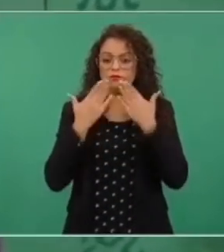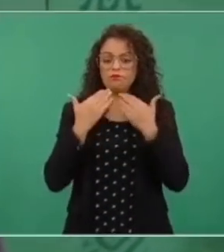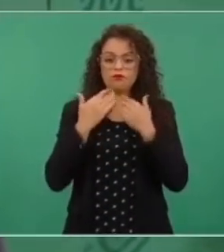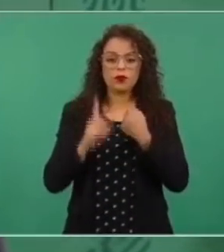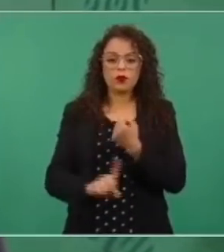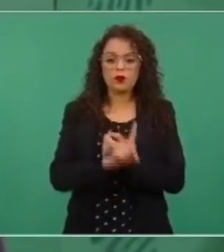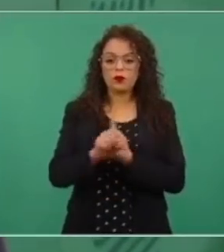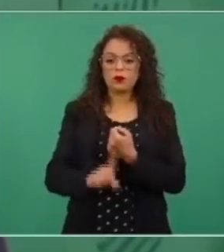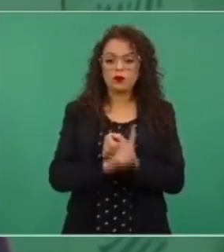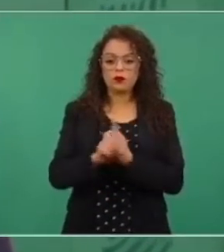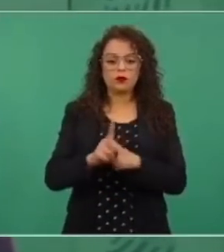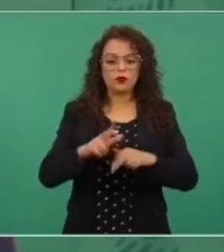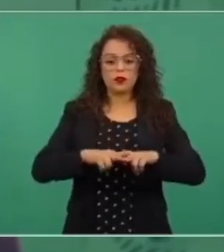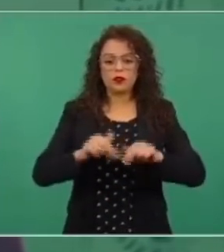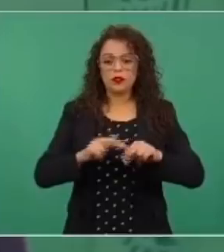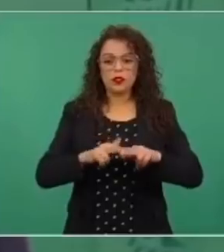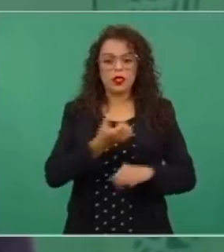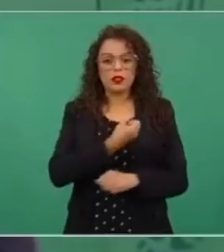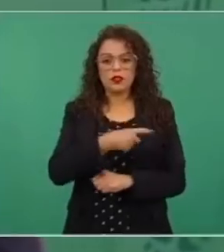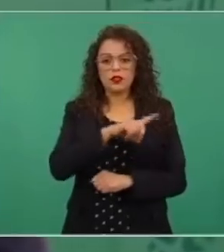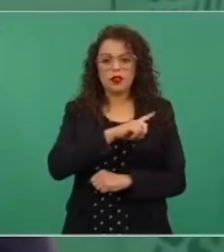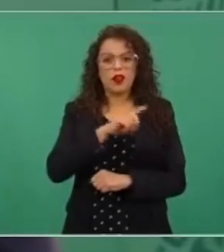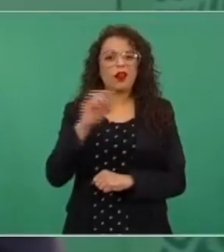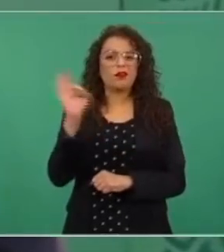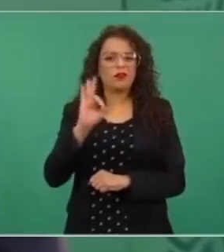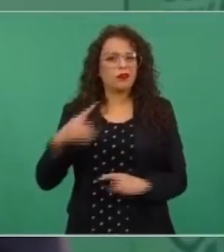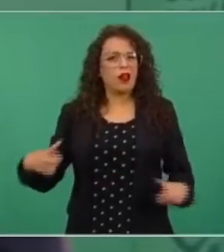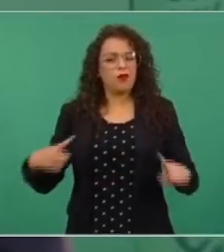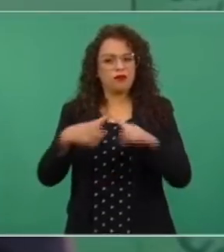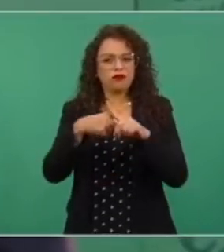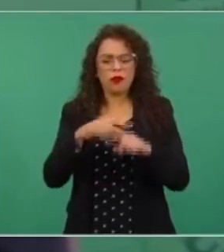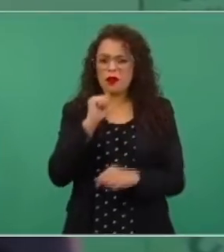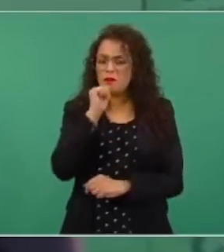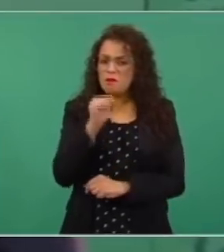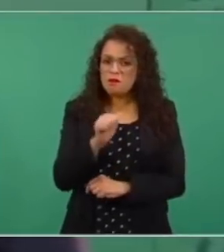problema de salud.